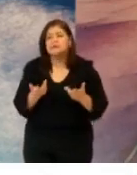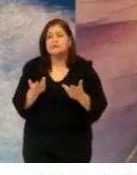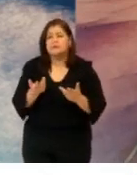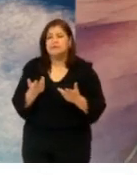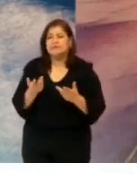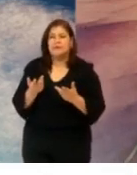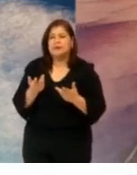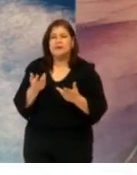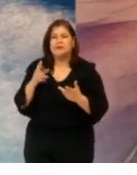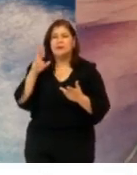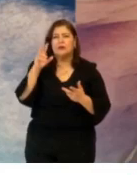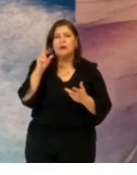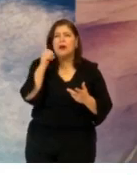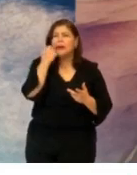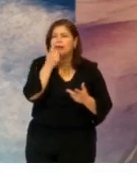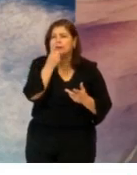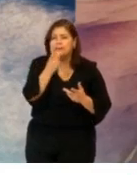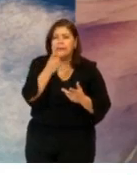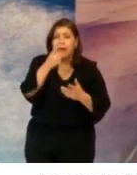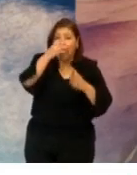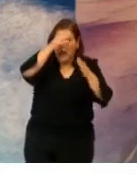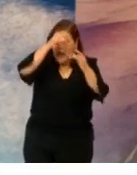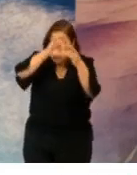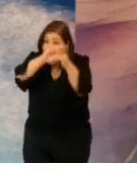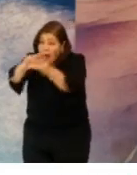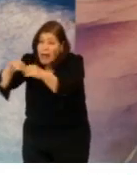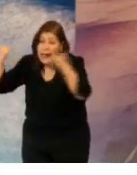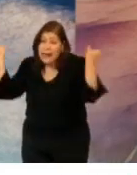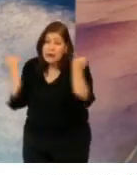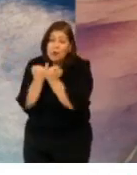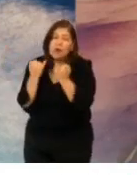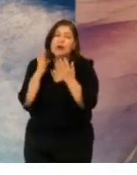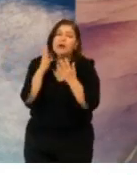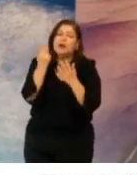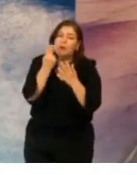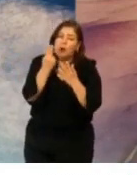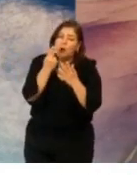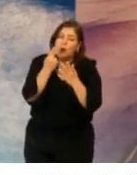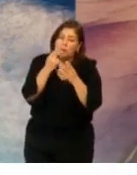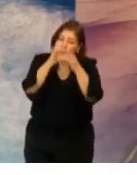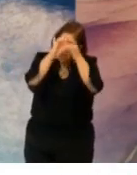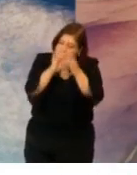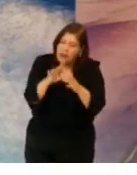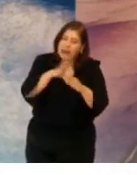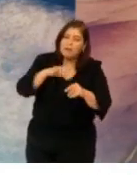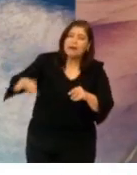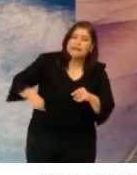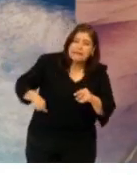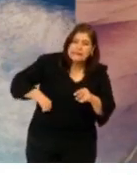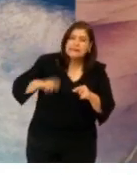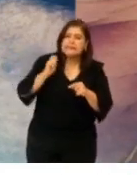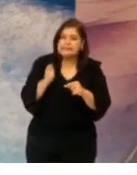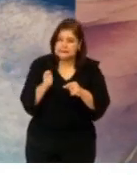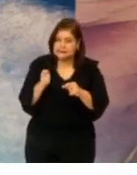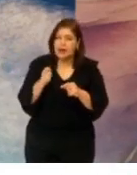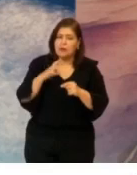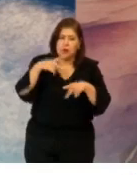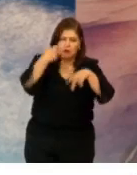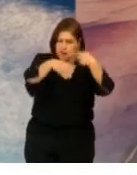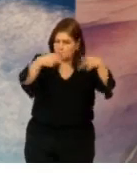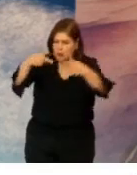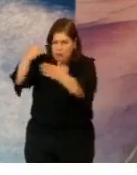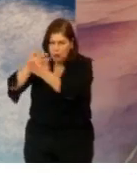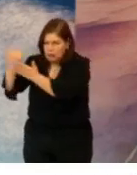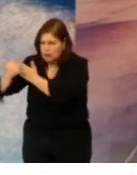No hay que seguir hablando de consenso, tenemos que hablar de convergencia de intereses. Cada uno puede seguir en su proyecto, pero